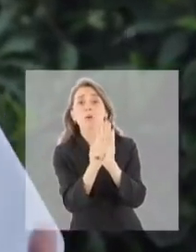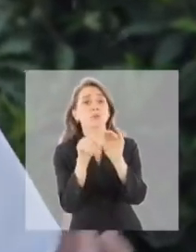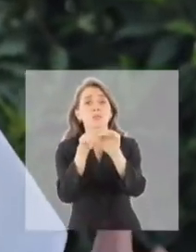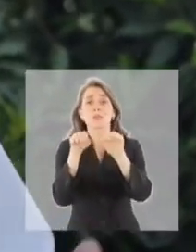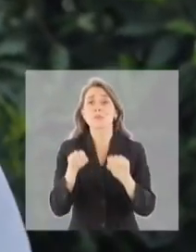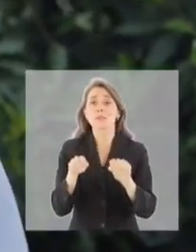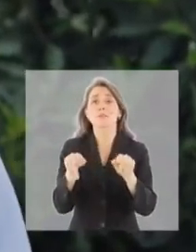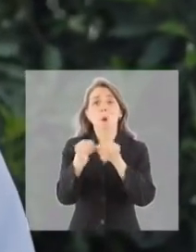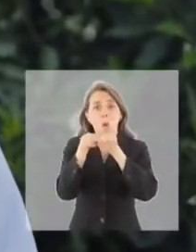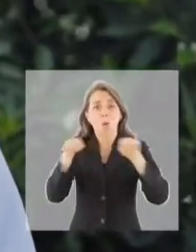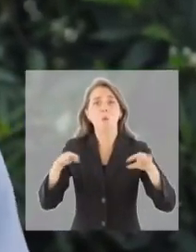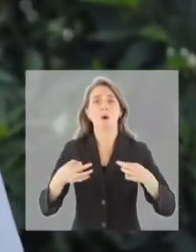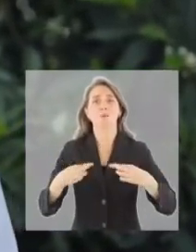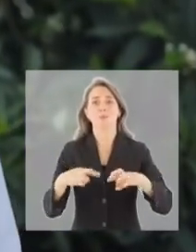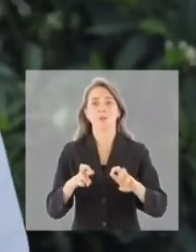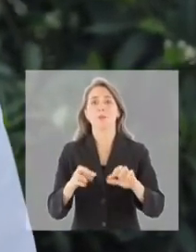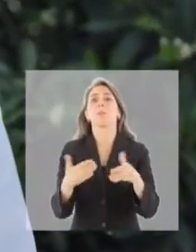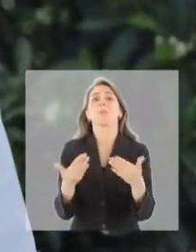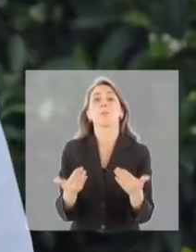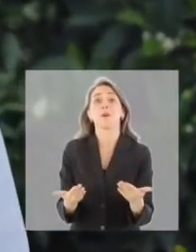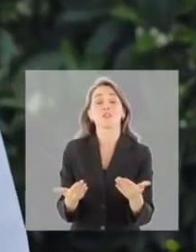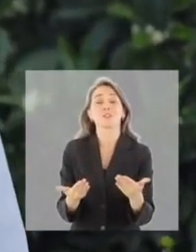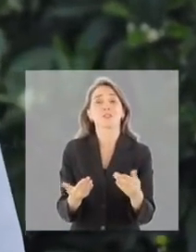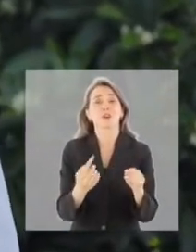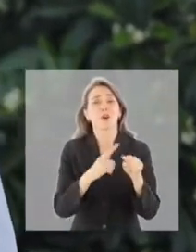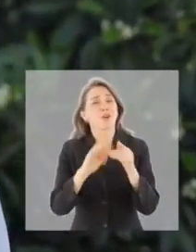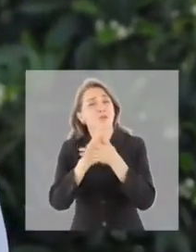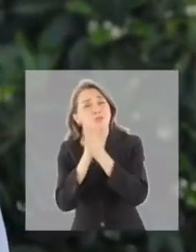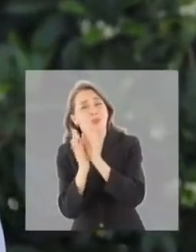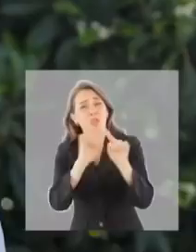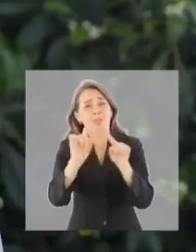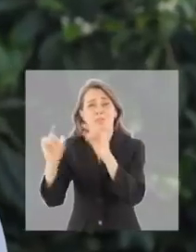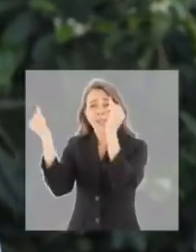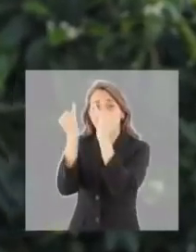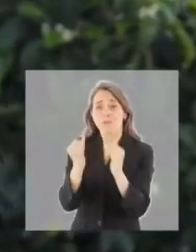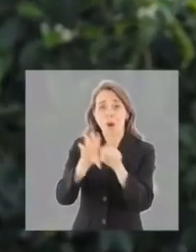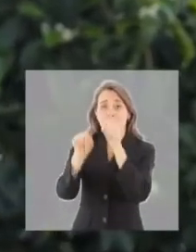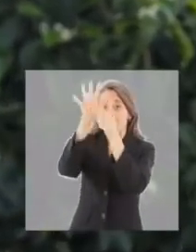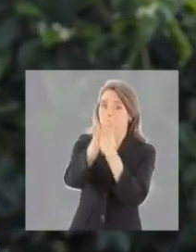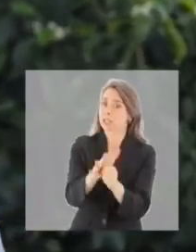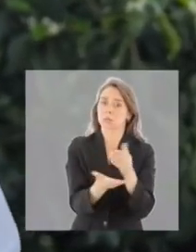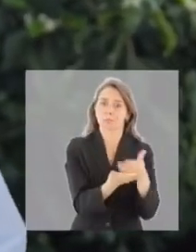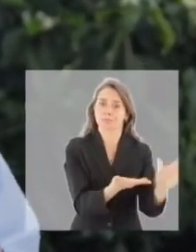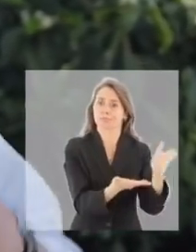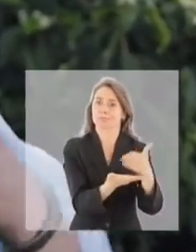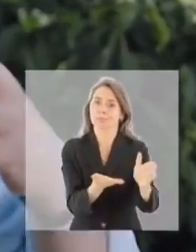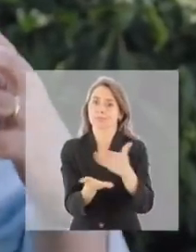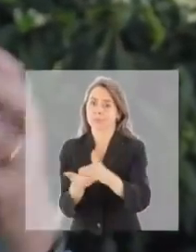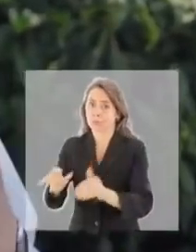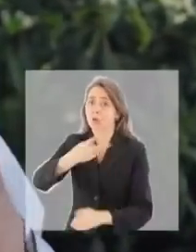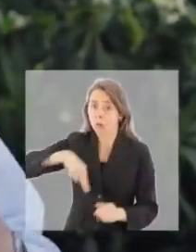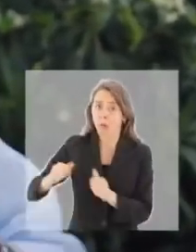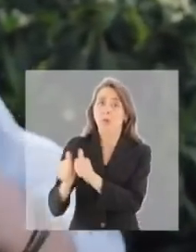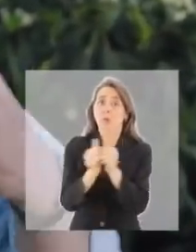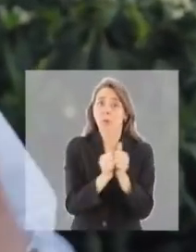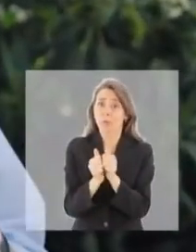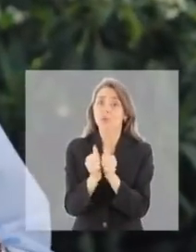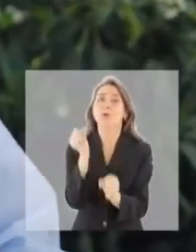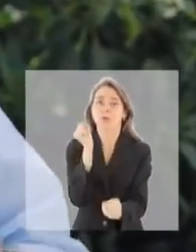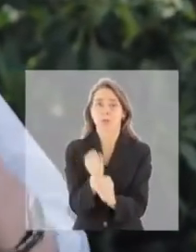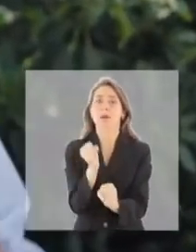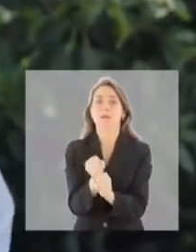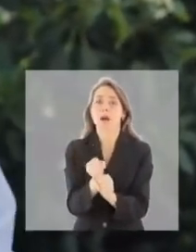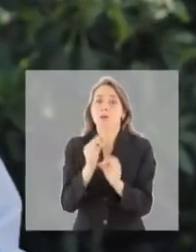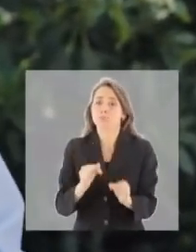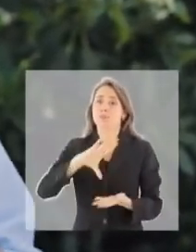e igualdad de oportunidades. Por eso vamos a erradicar toda forma de discriminación y vamos a trabajar todos en